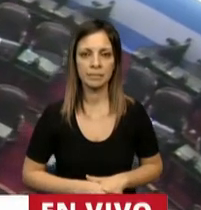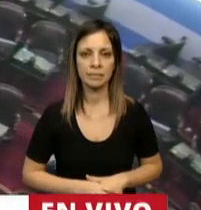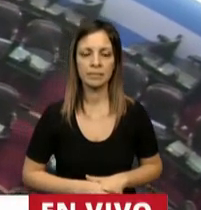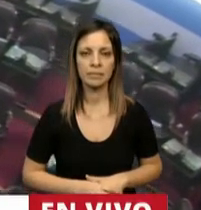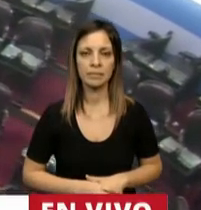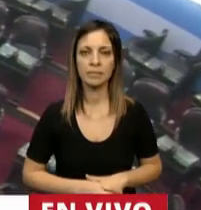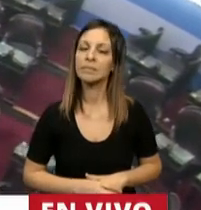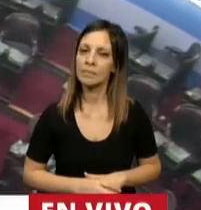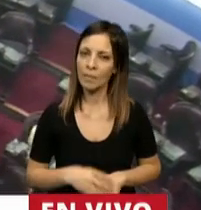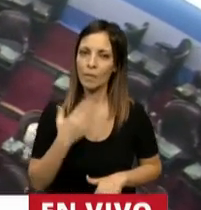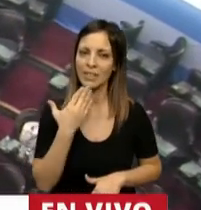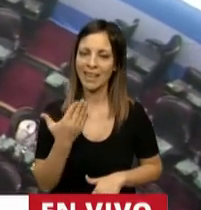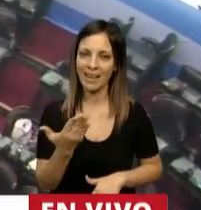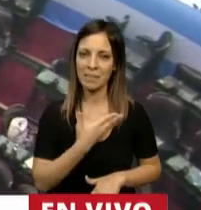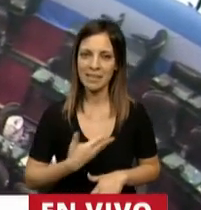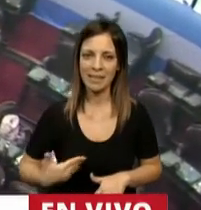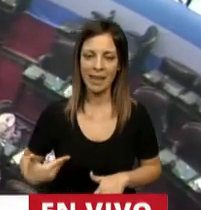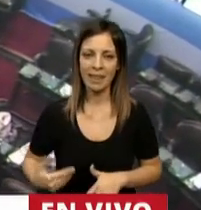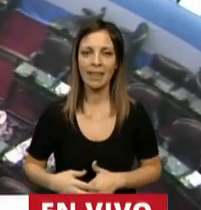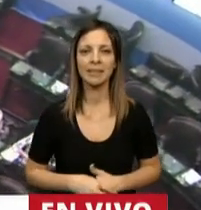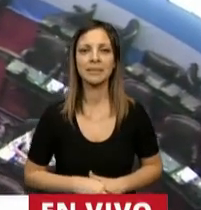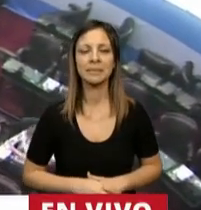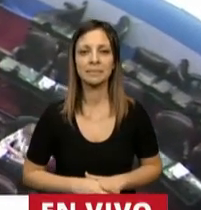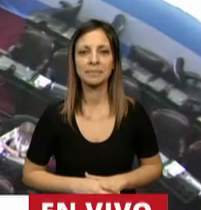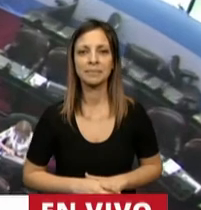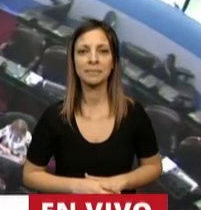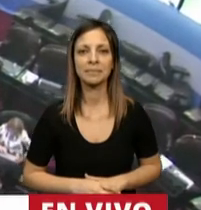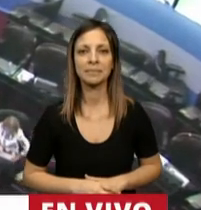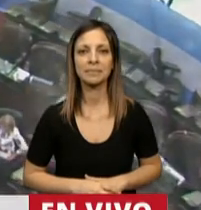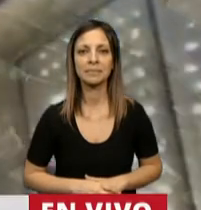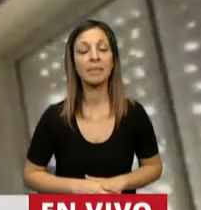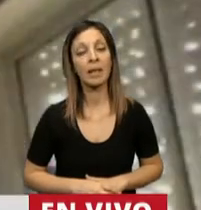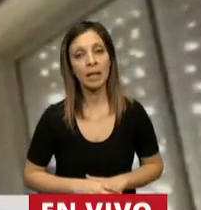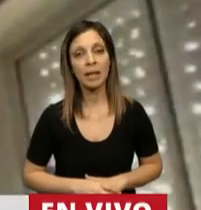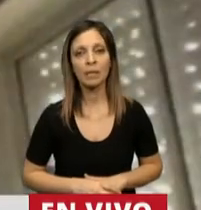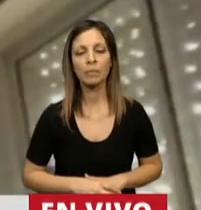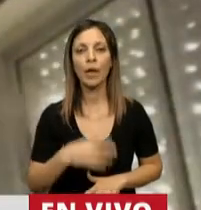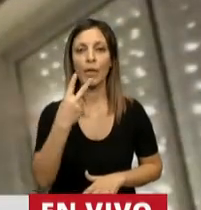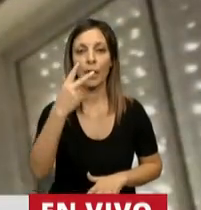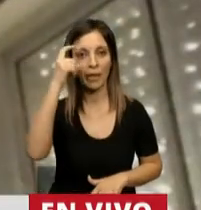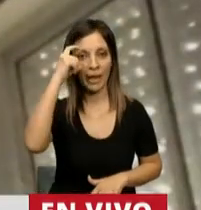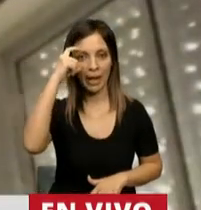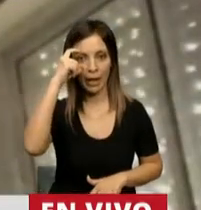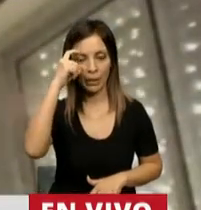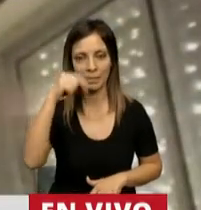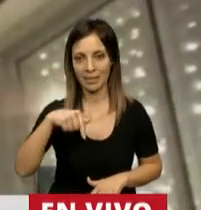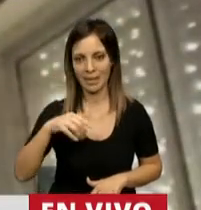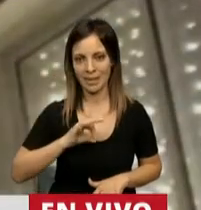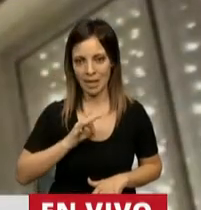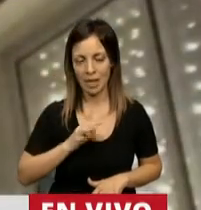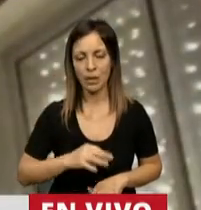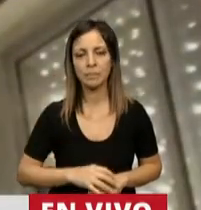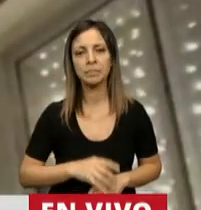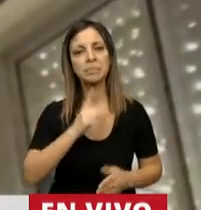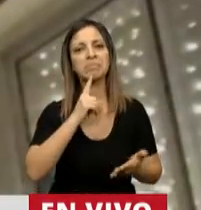muy bien muchas gracias señor presidente muy bien bueno el 2 de enero del 2020 se